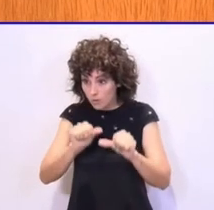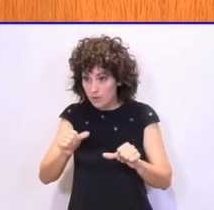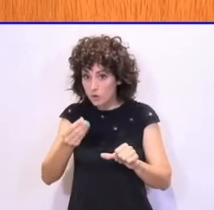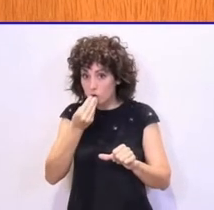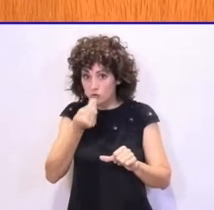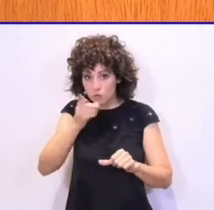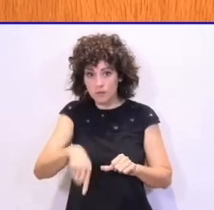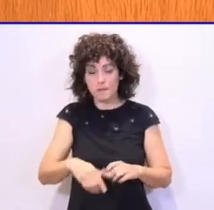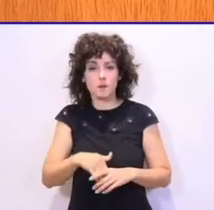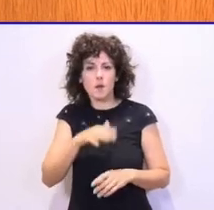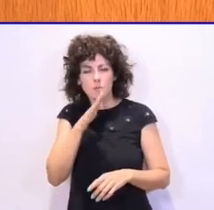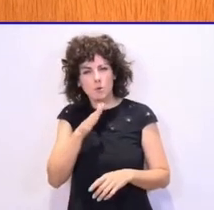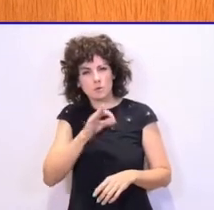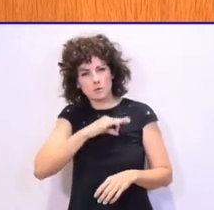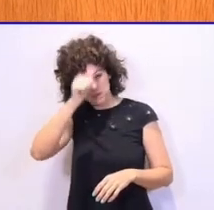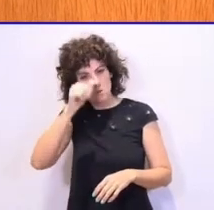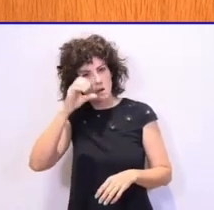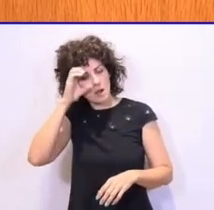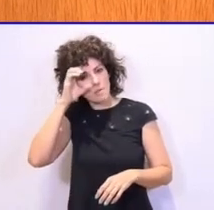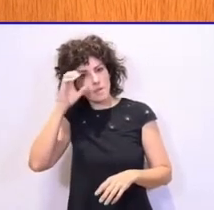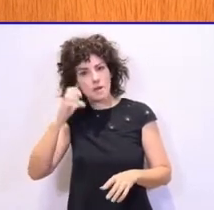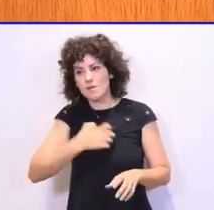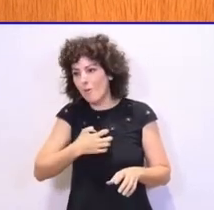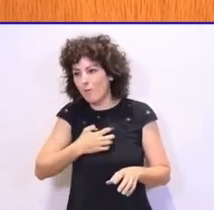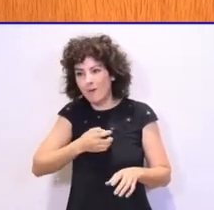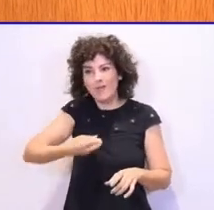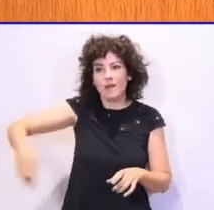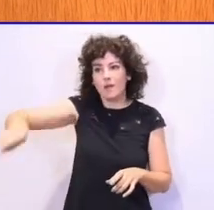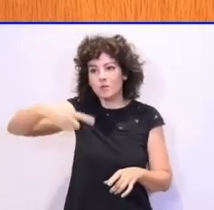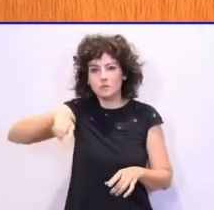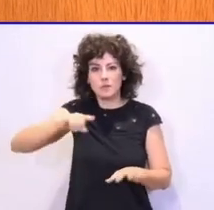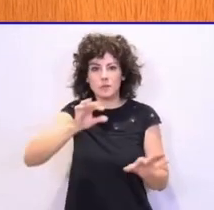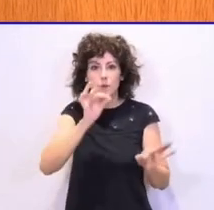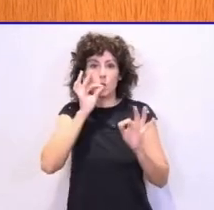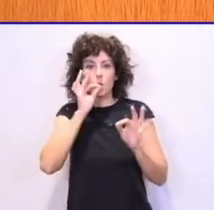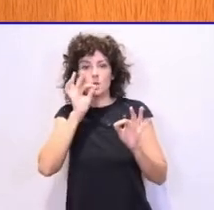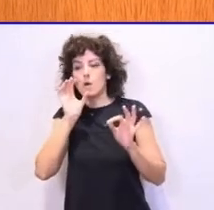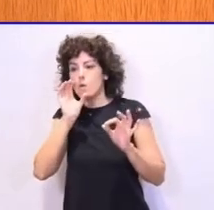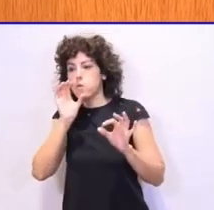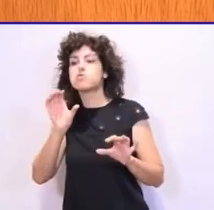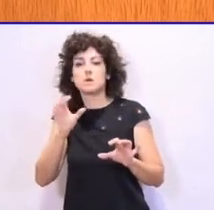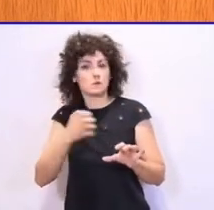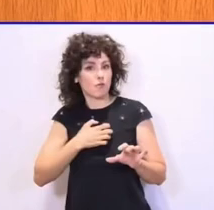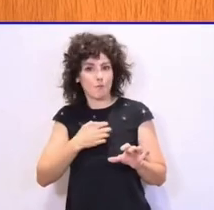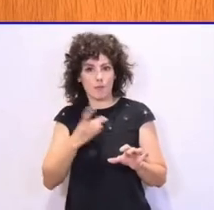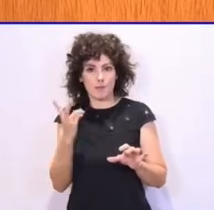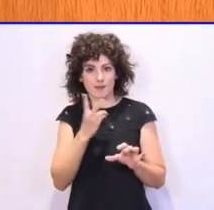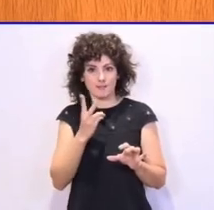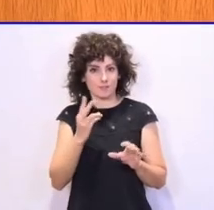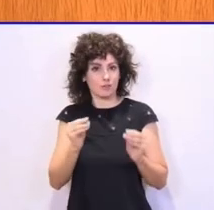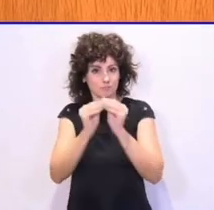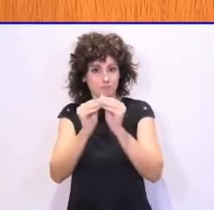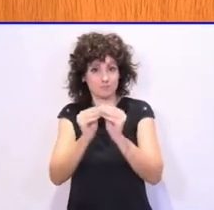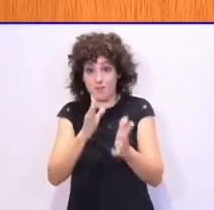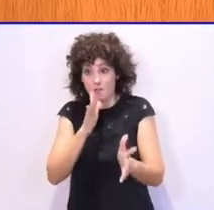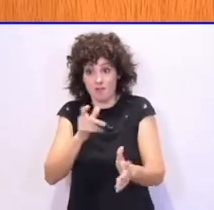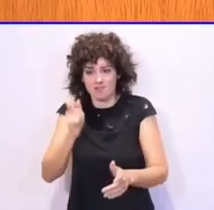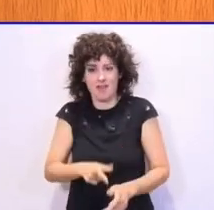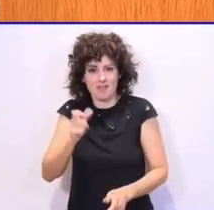porque señor capellán no pueden estar ustedes sorbiendo y soplando no pueden ustedes sistemáticamente estar